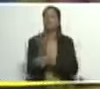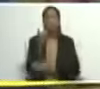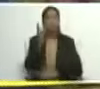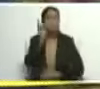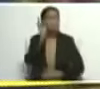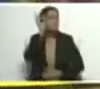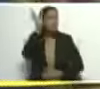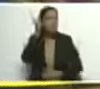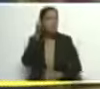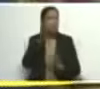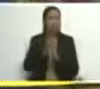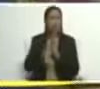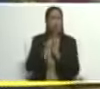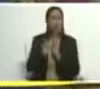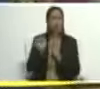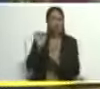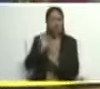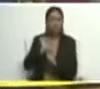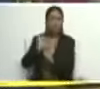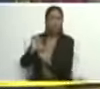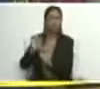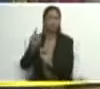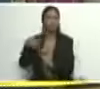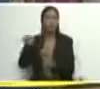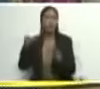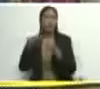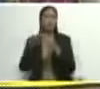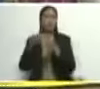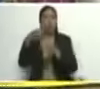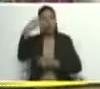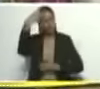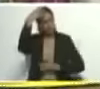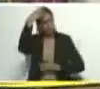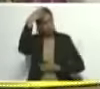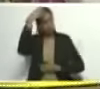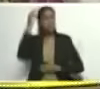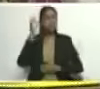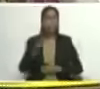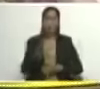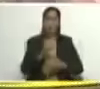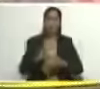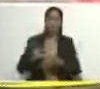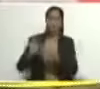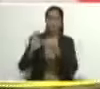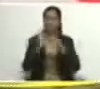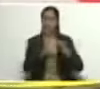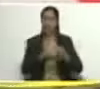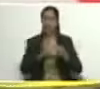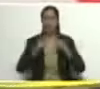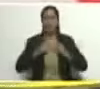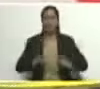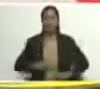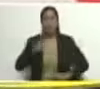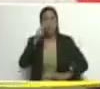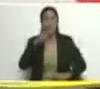al neoliberalismo, se ha convertido en una gran alianza para la vida de nuestros pueblos.